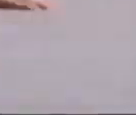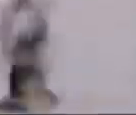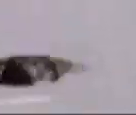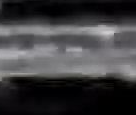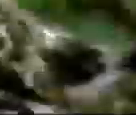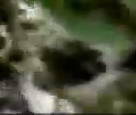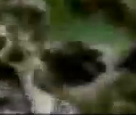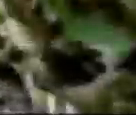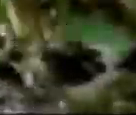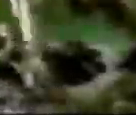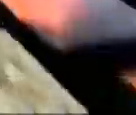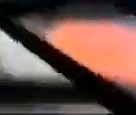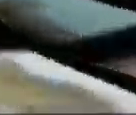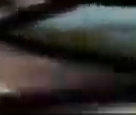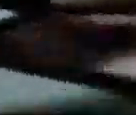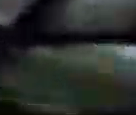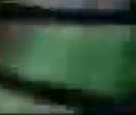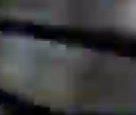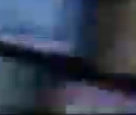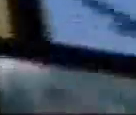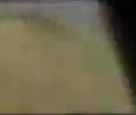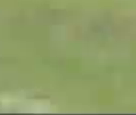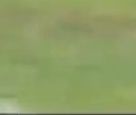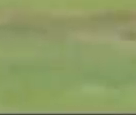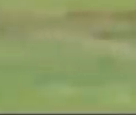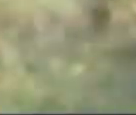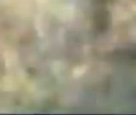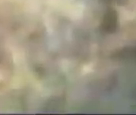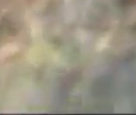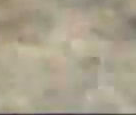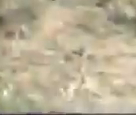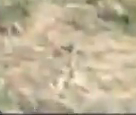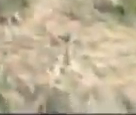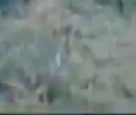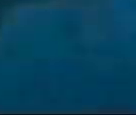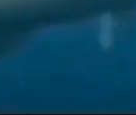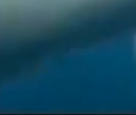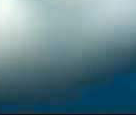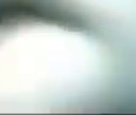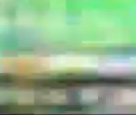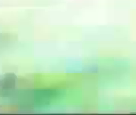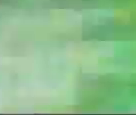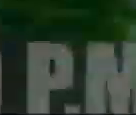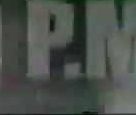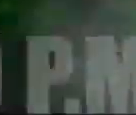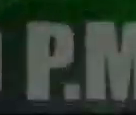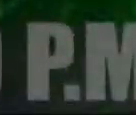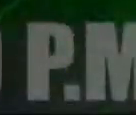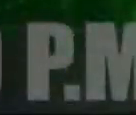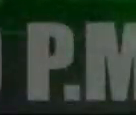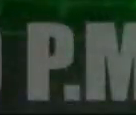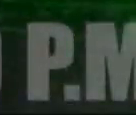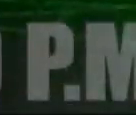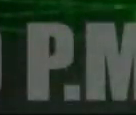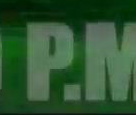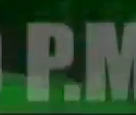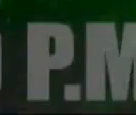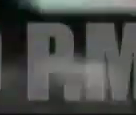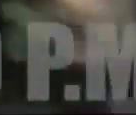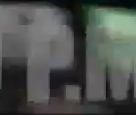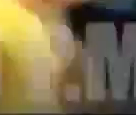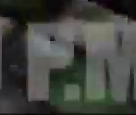mundo animal y la comparación de estas cualidades con las de los seres humanos. Los animales más extremos llegan a su pantalla. No